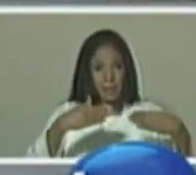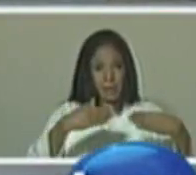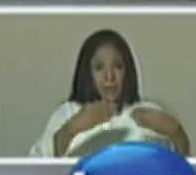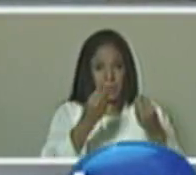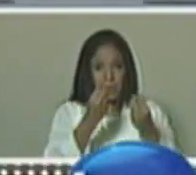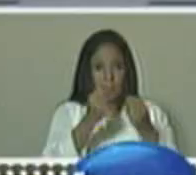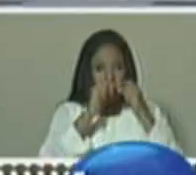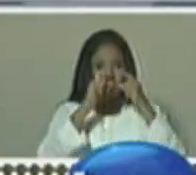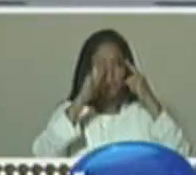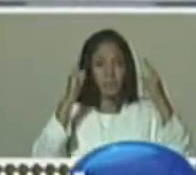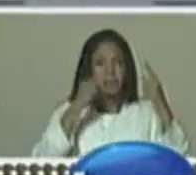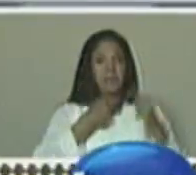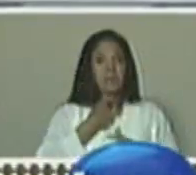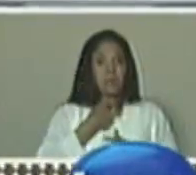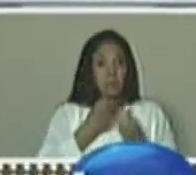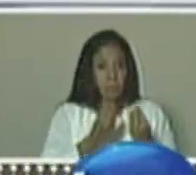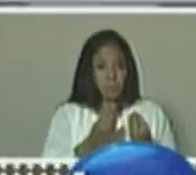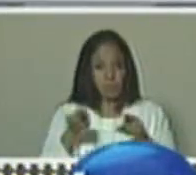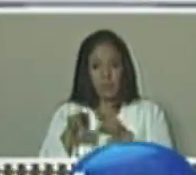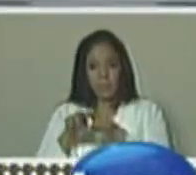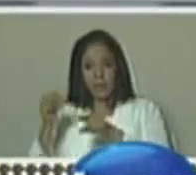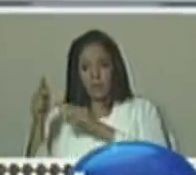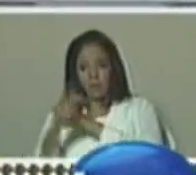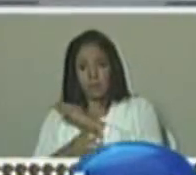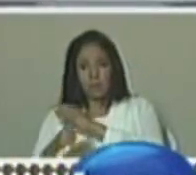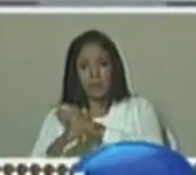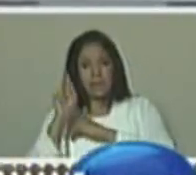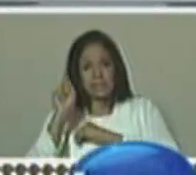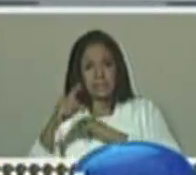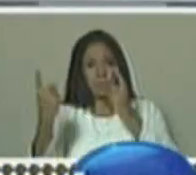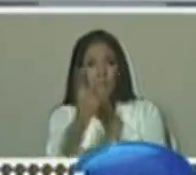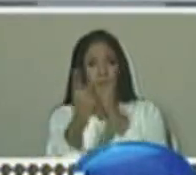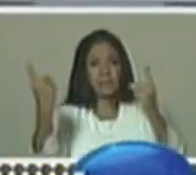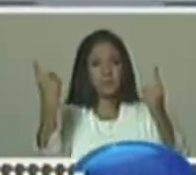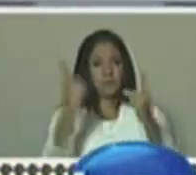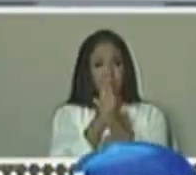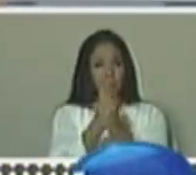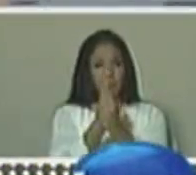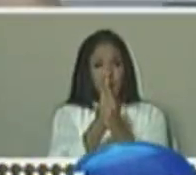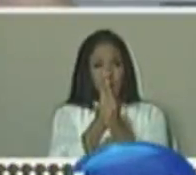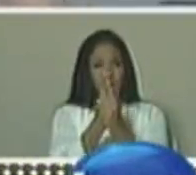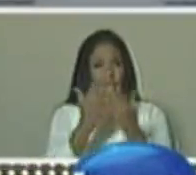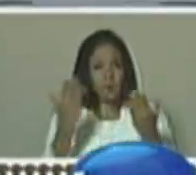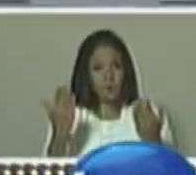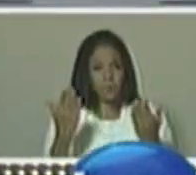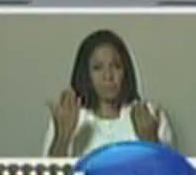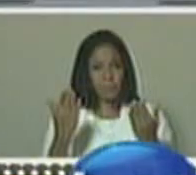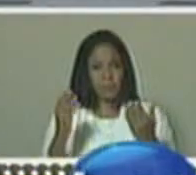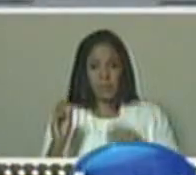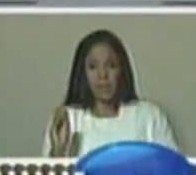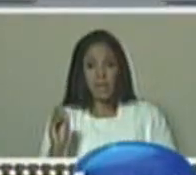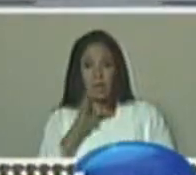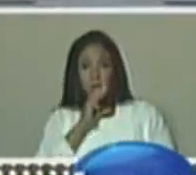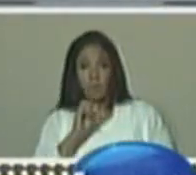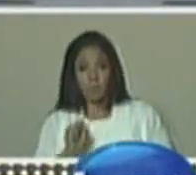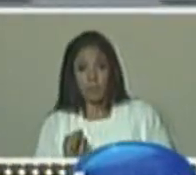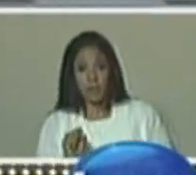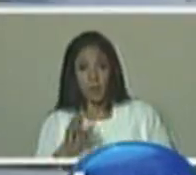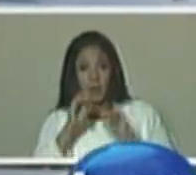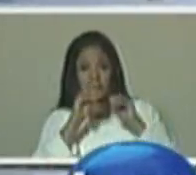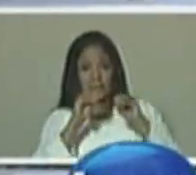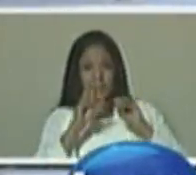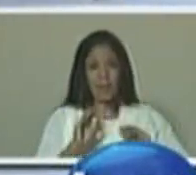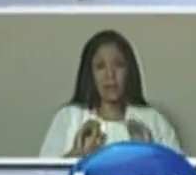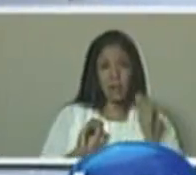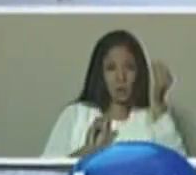mundial. Necesitamos de un relevo generacional. Y estoy segura que si se enseña a la juventud, vamos a